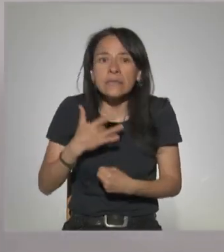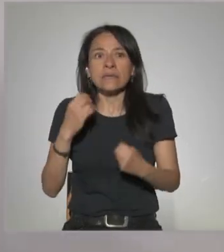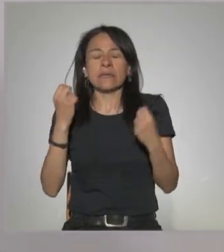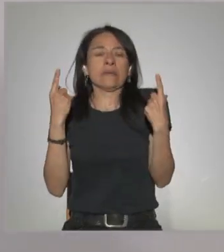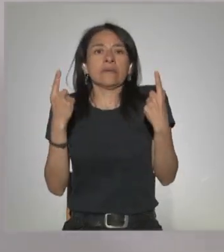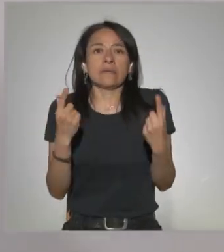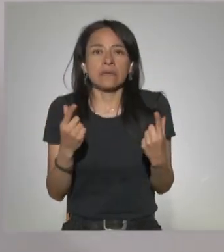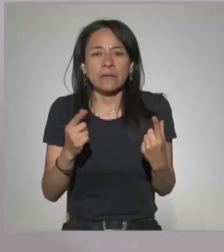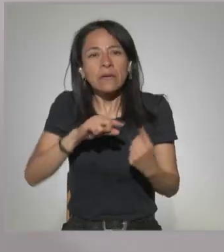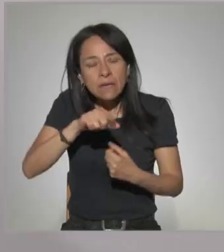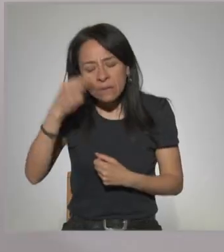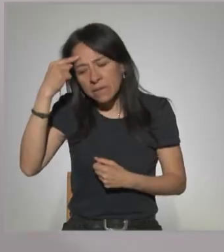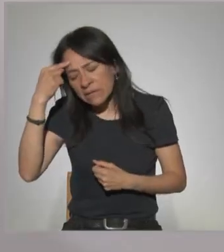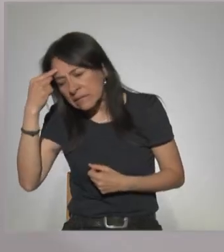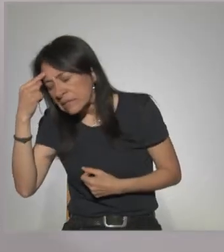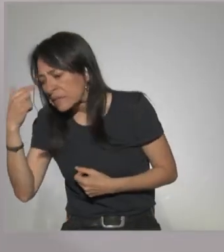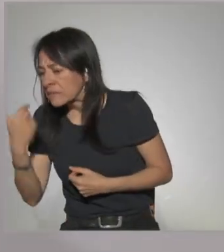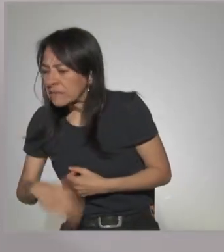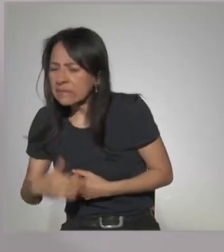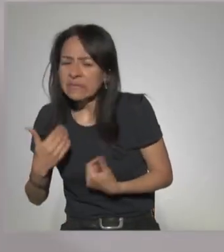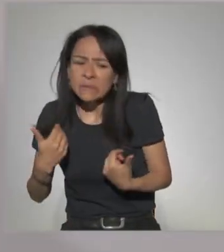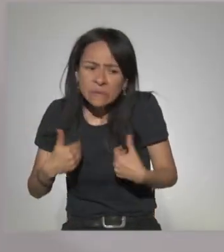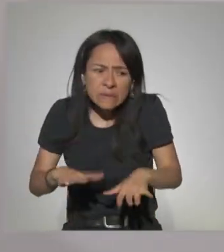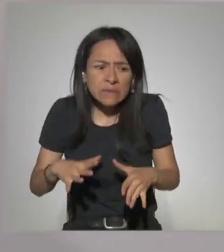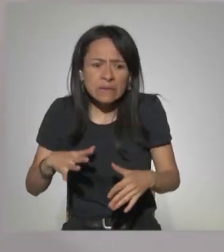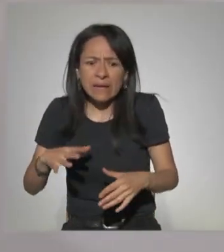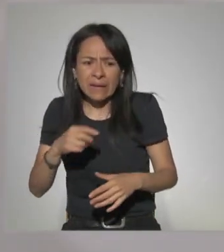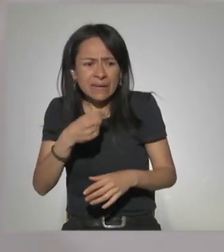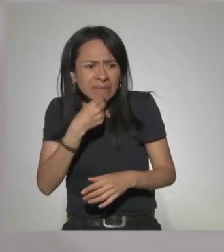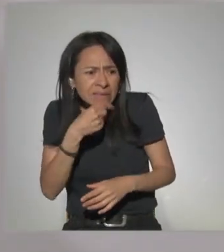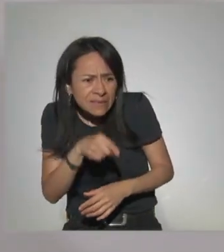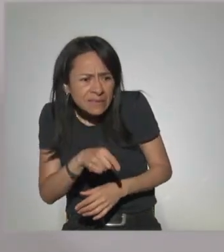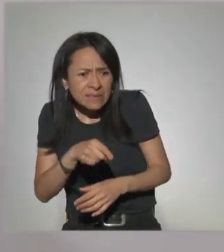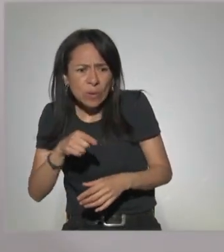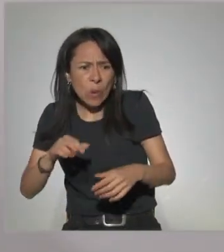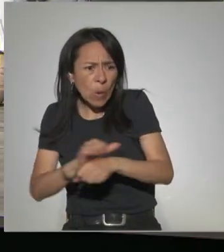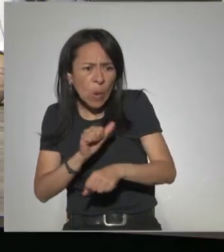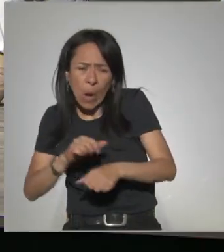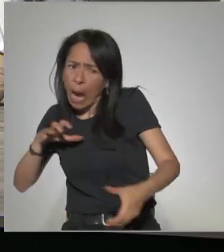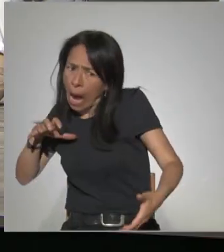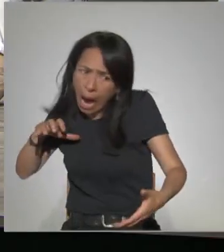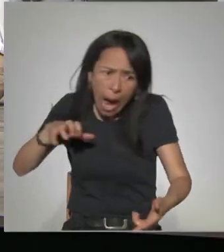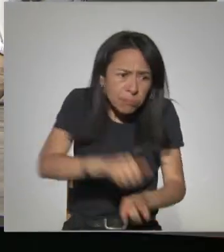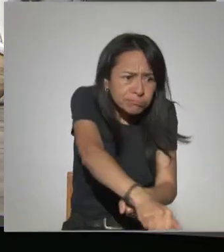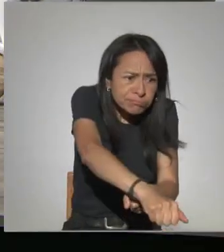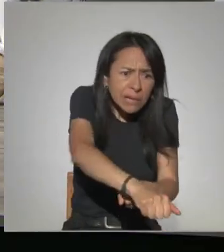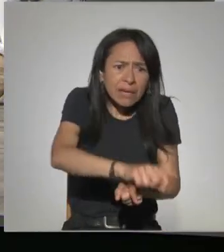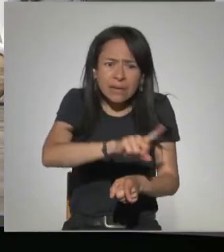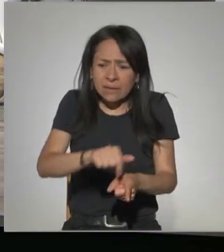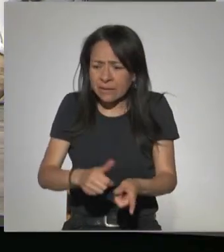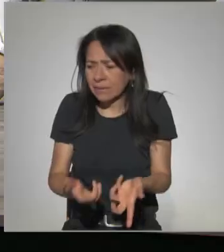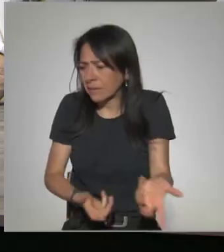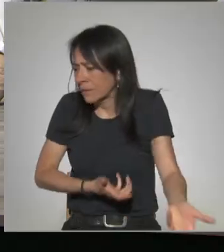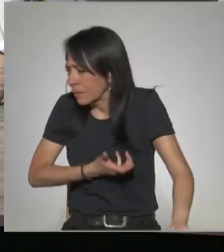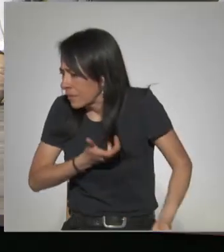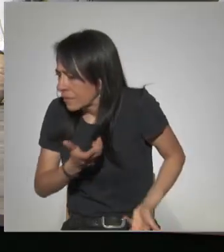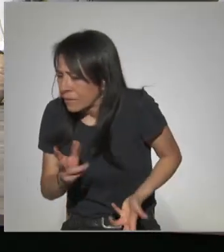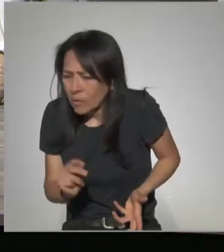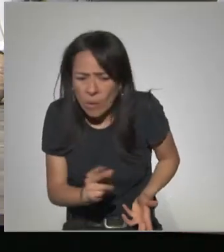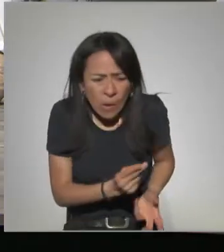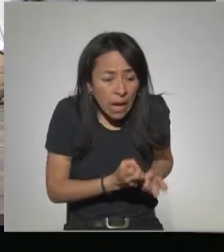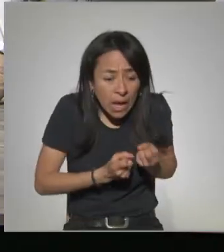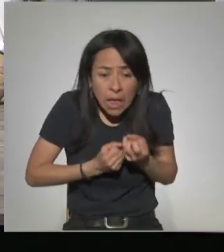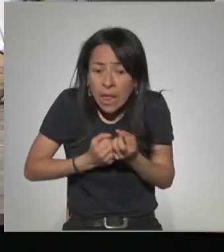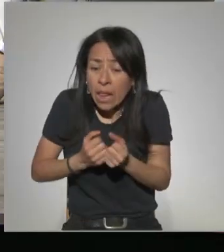atropellado, esa adrenalina se convierte en cortisol y se mantiene. Y ahí nos enferma.